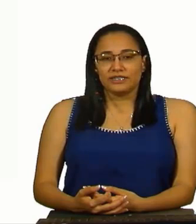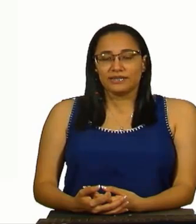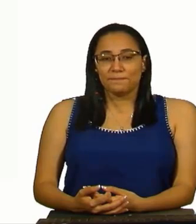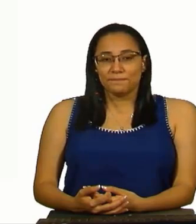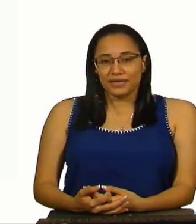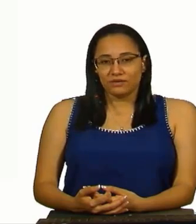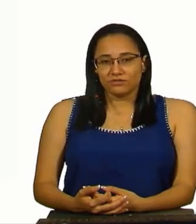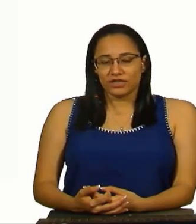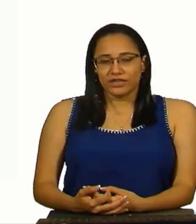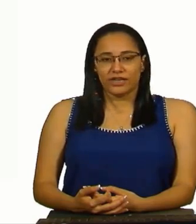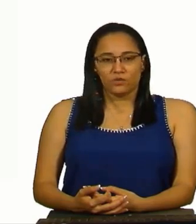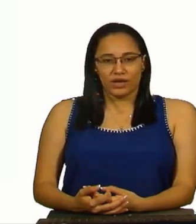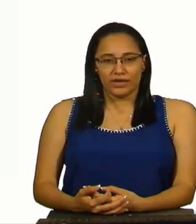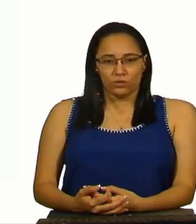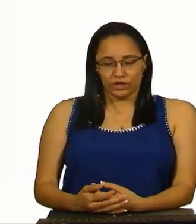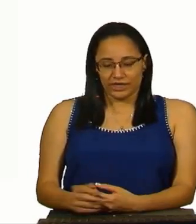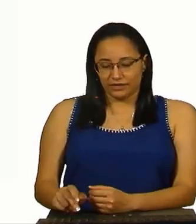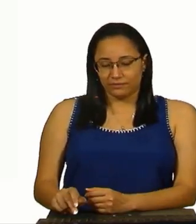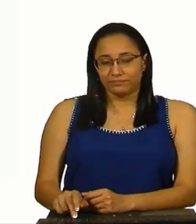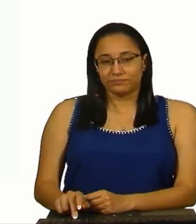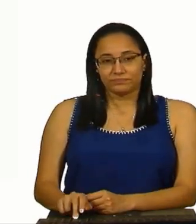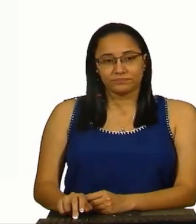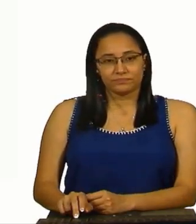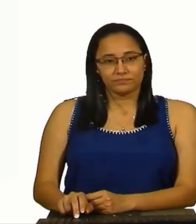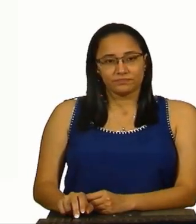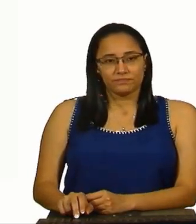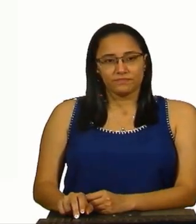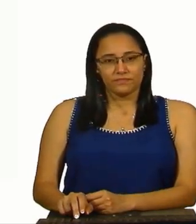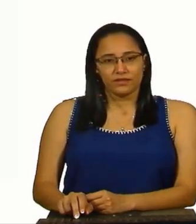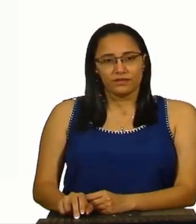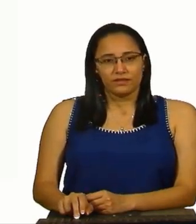se utiliza menos en el lenguaje coloquial.